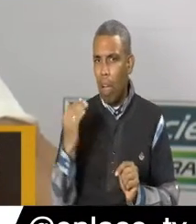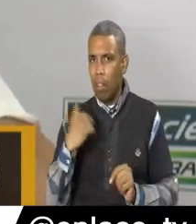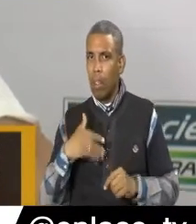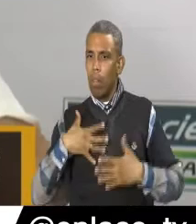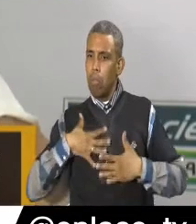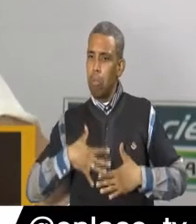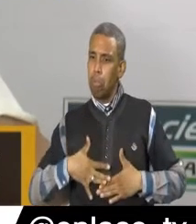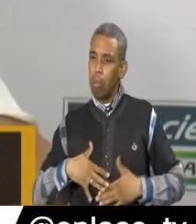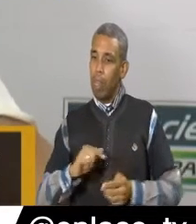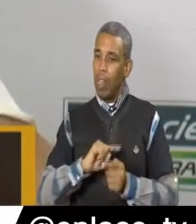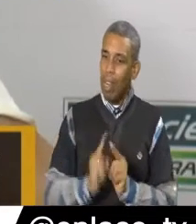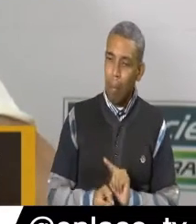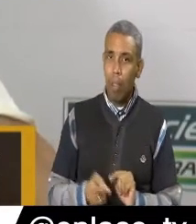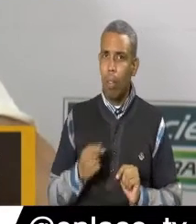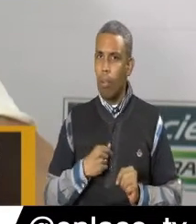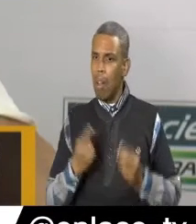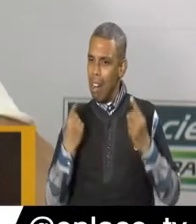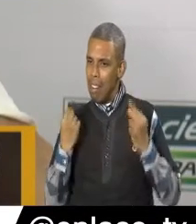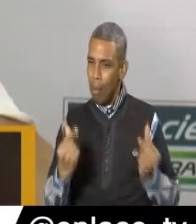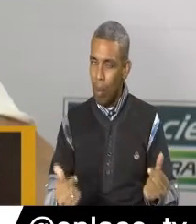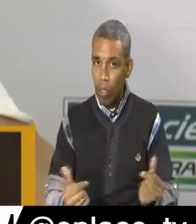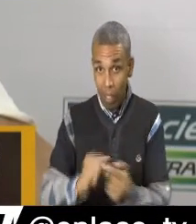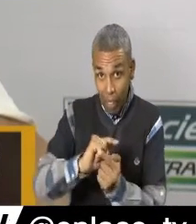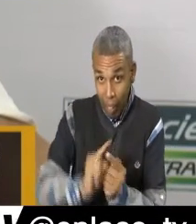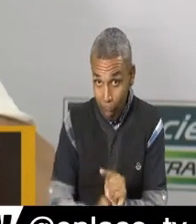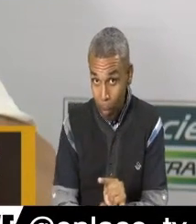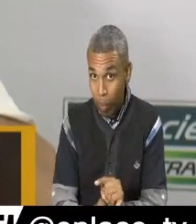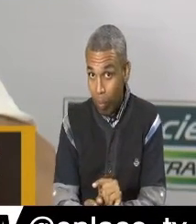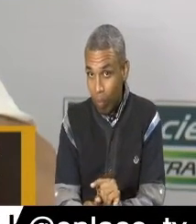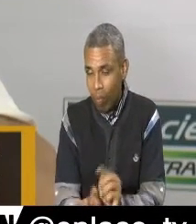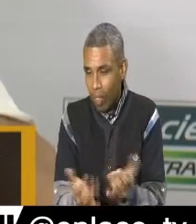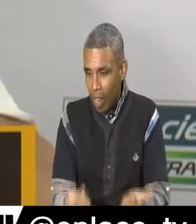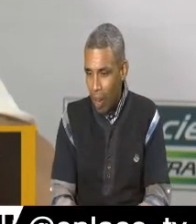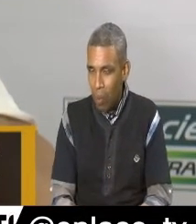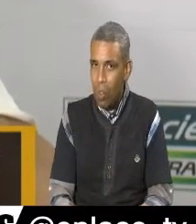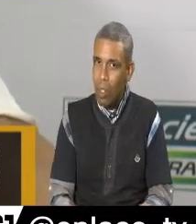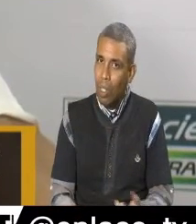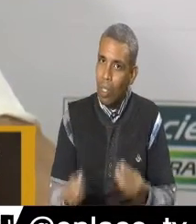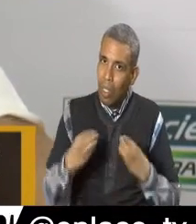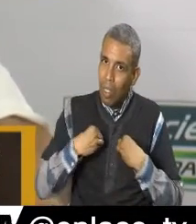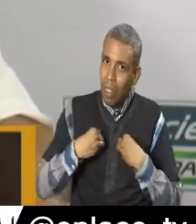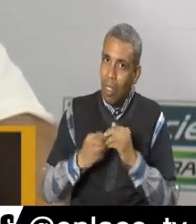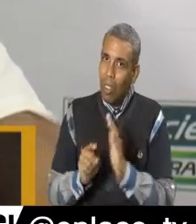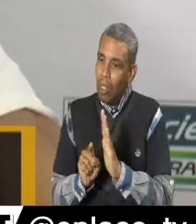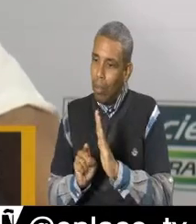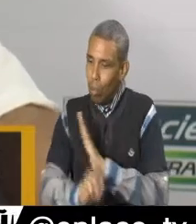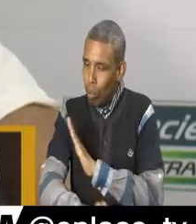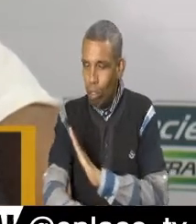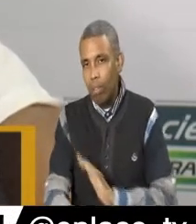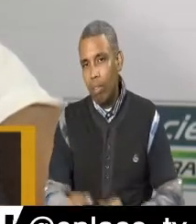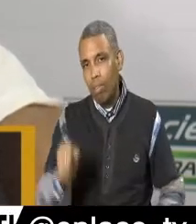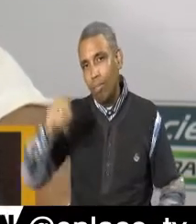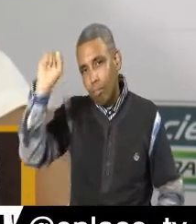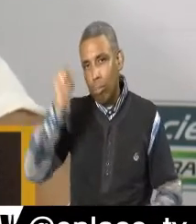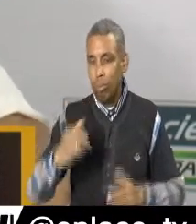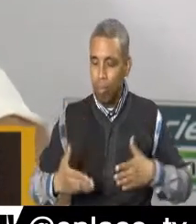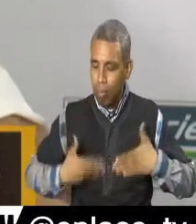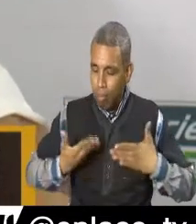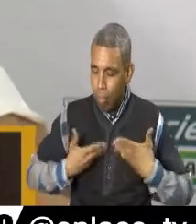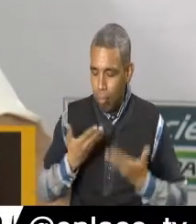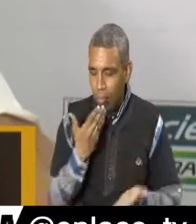y bueno, felizmente la pudimos puntear para alcanzar los 3 puntos que nos colocan